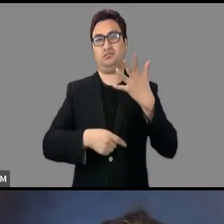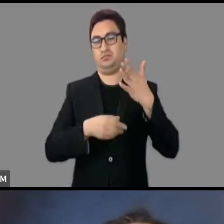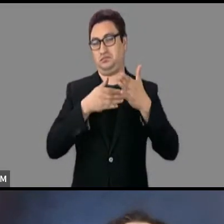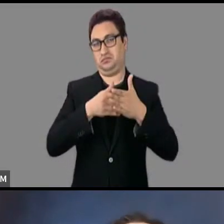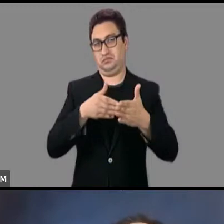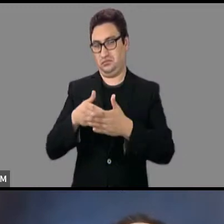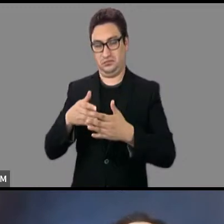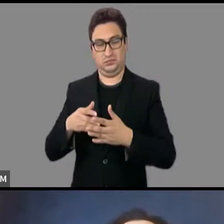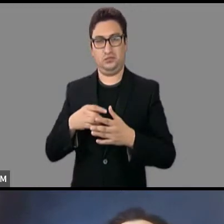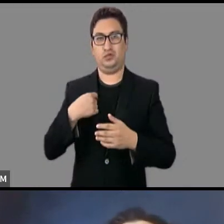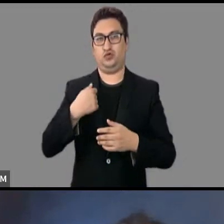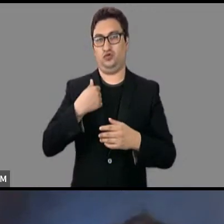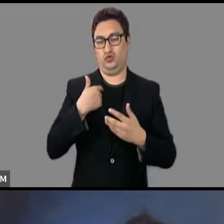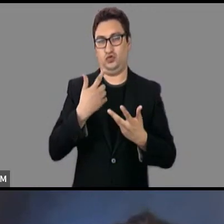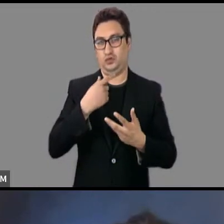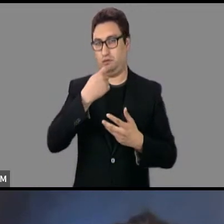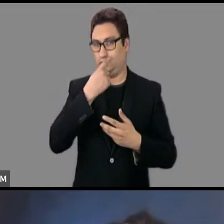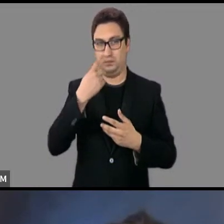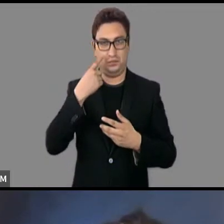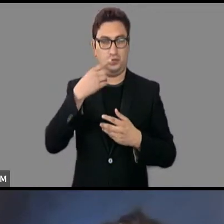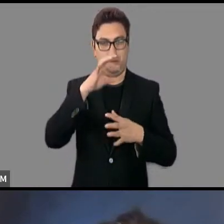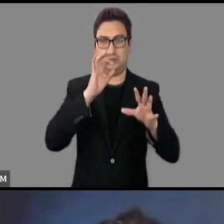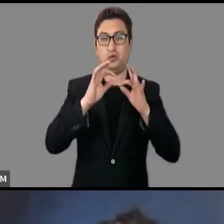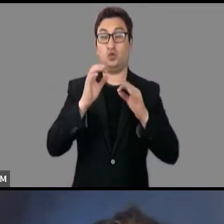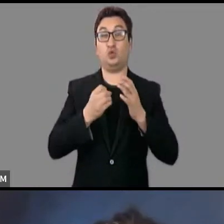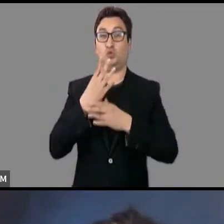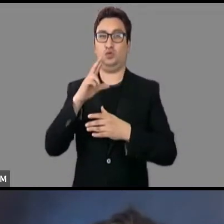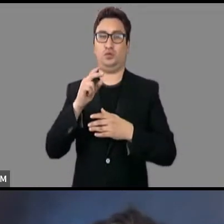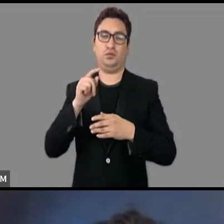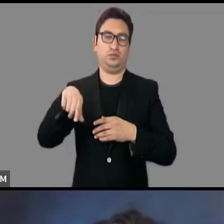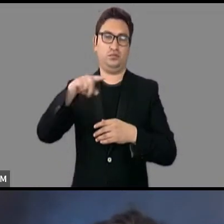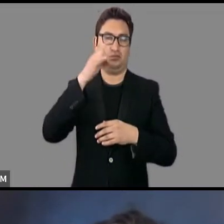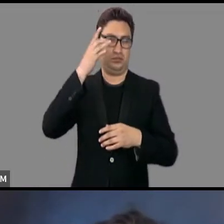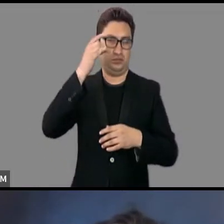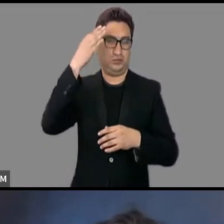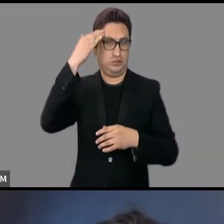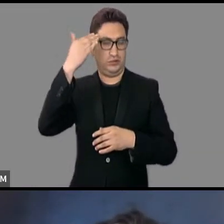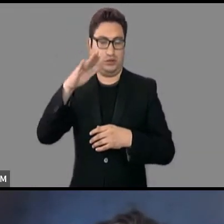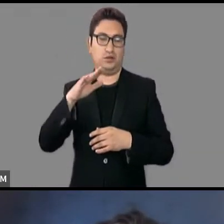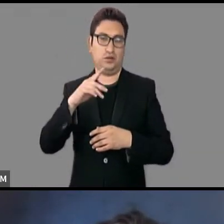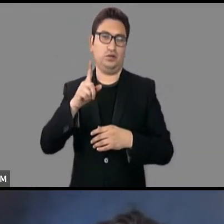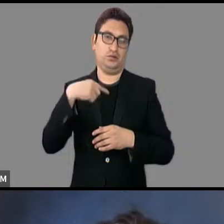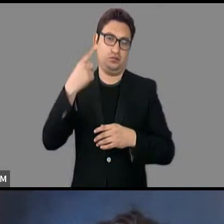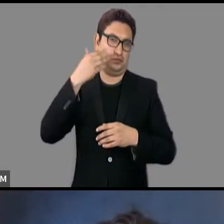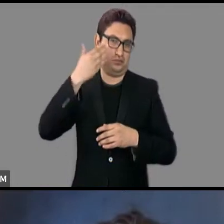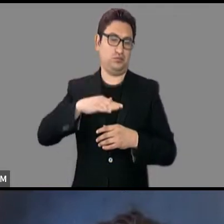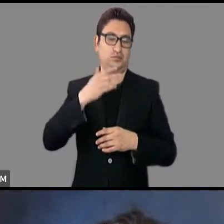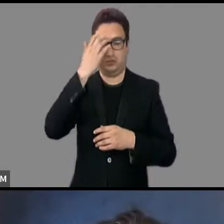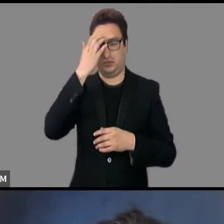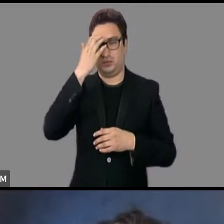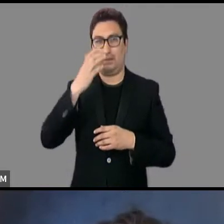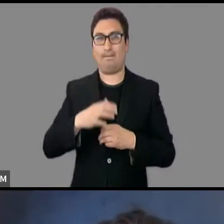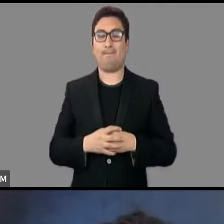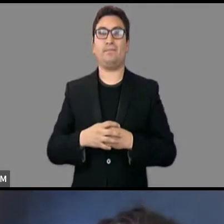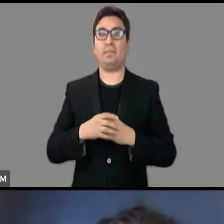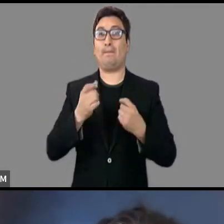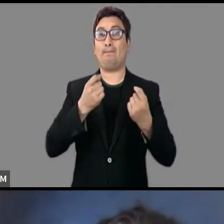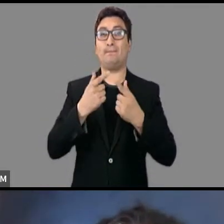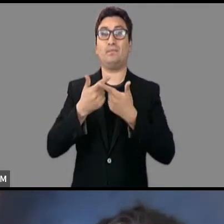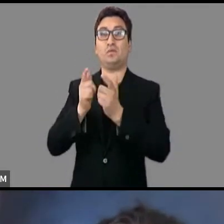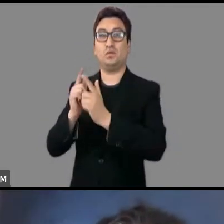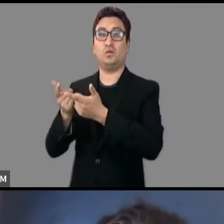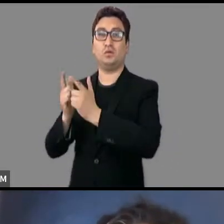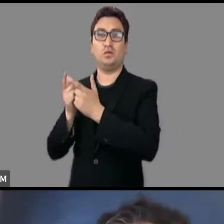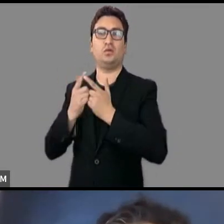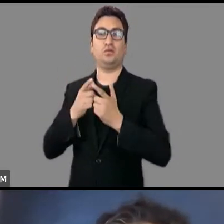digo, no es novedoso, varios doctrinarios lo han caracterizado así, en algunos grupos en donde